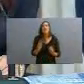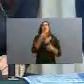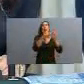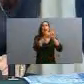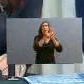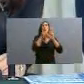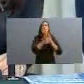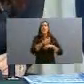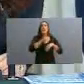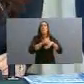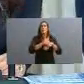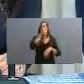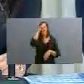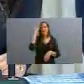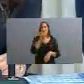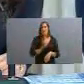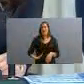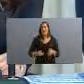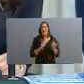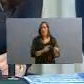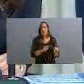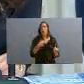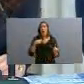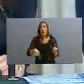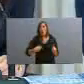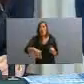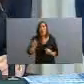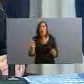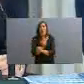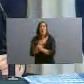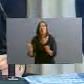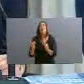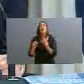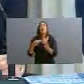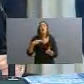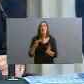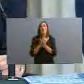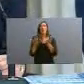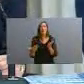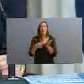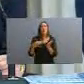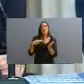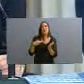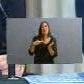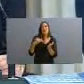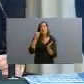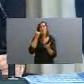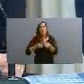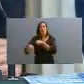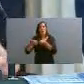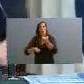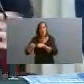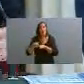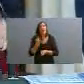Estado porque si vamos a sancionar un código civil y comercial, necesitamos una ley de responsabilidad